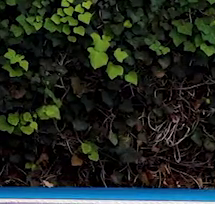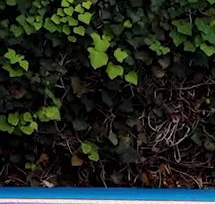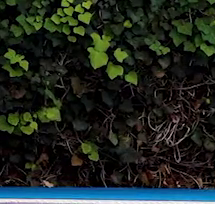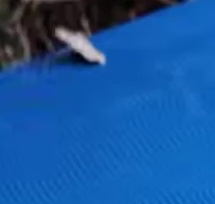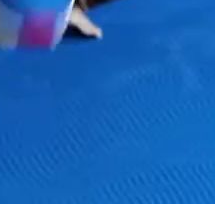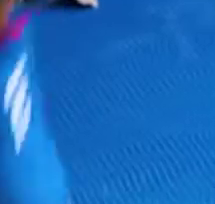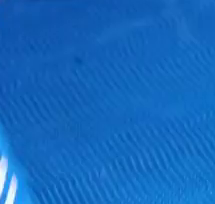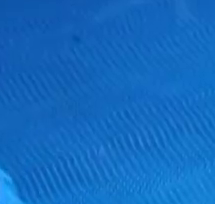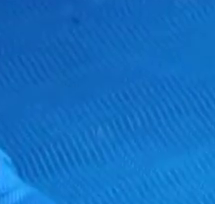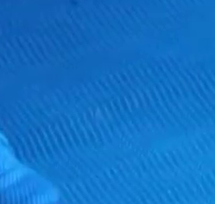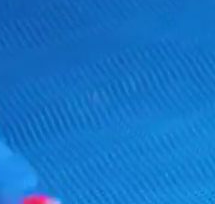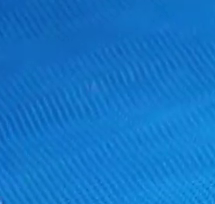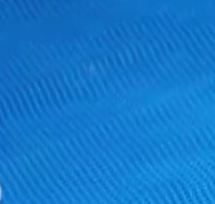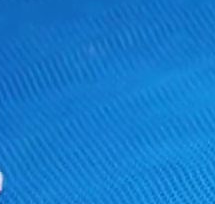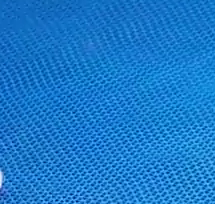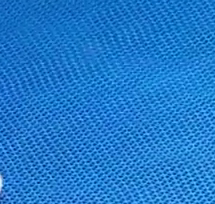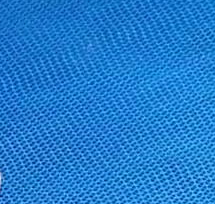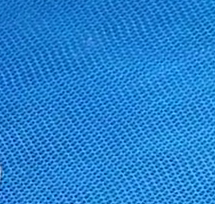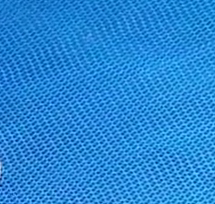gusto.